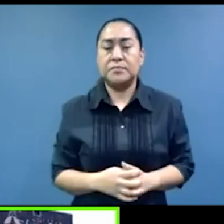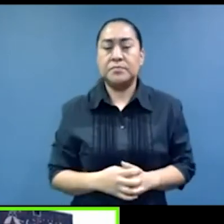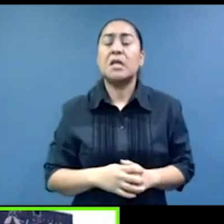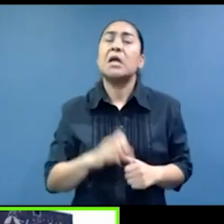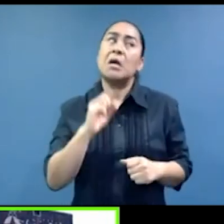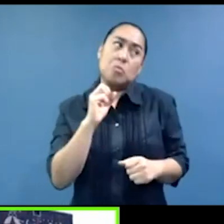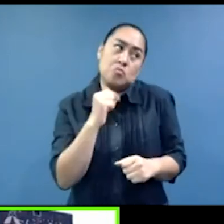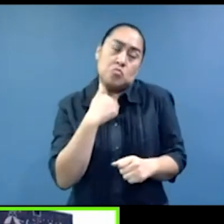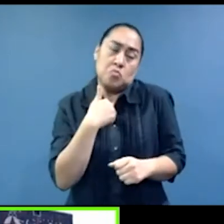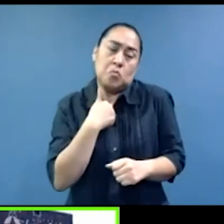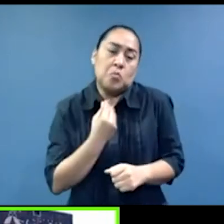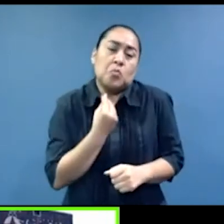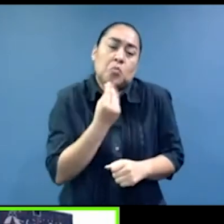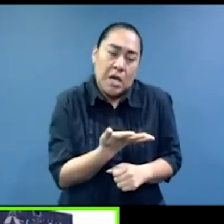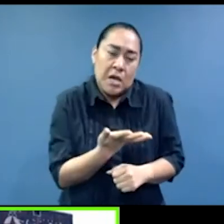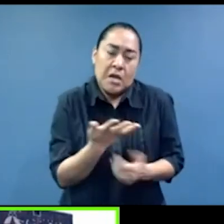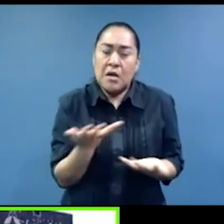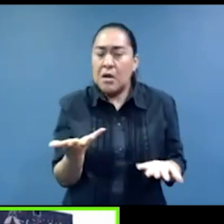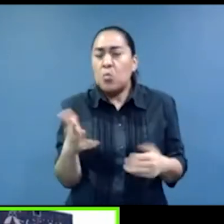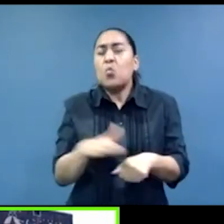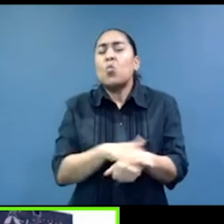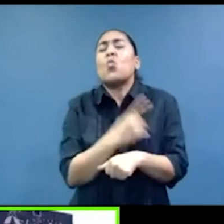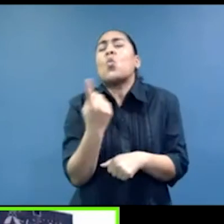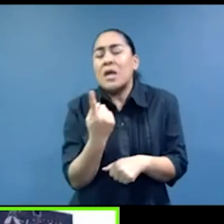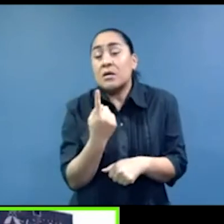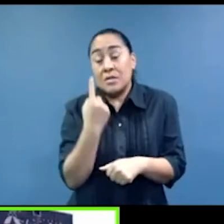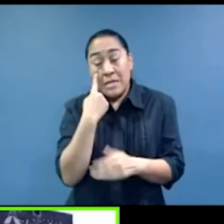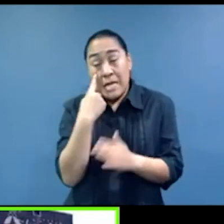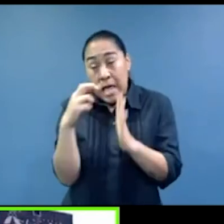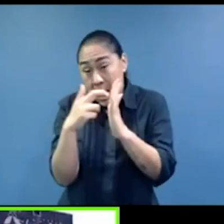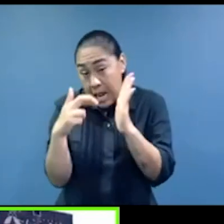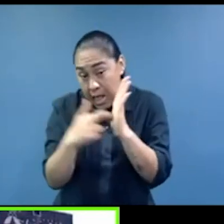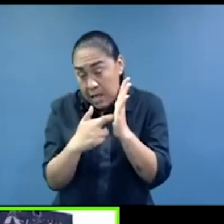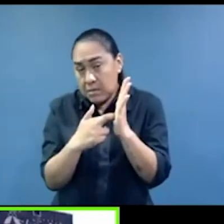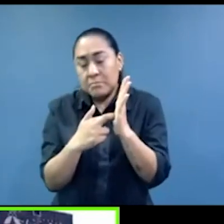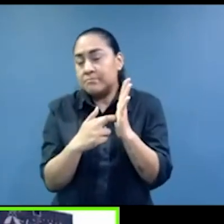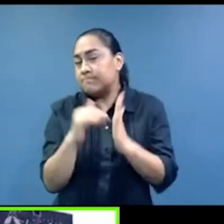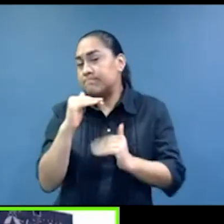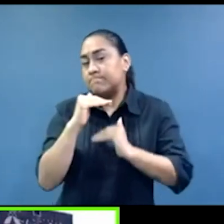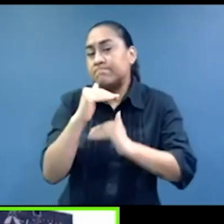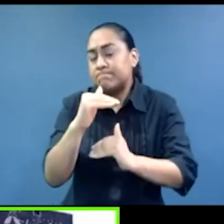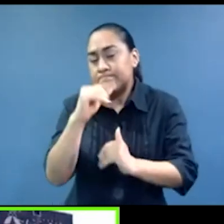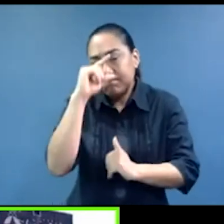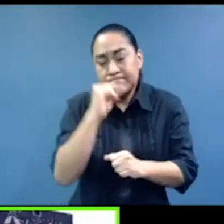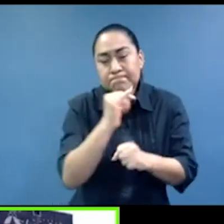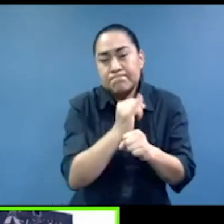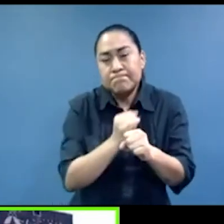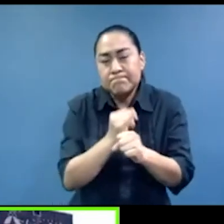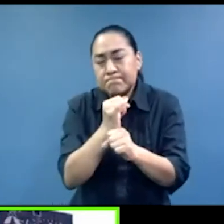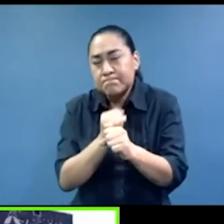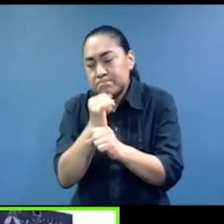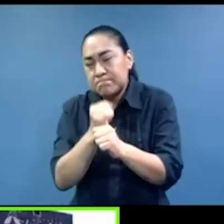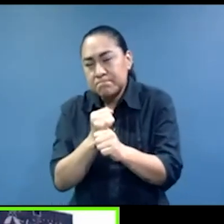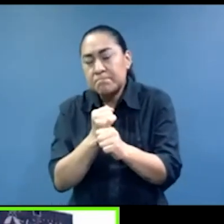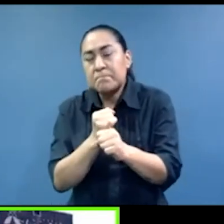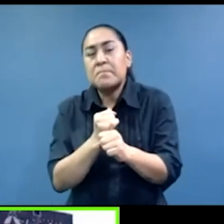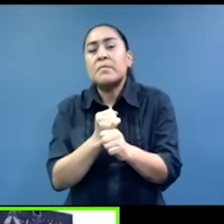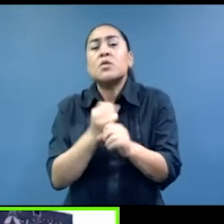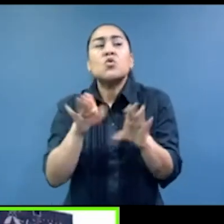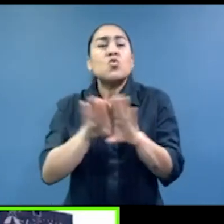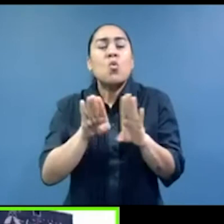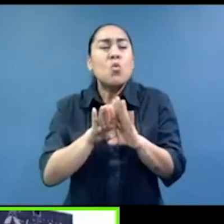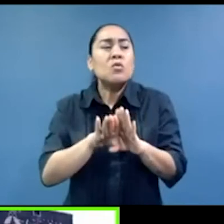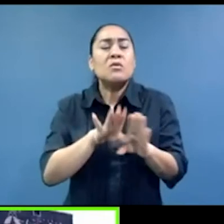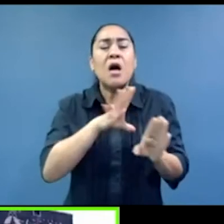Añadiría eso. ¿Por qué? Porque el reglamento limita la investigación en reproducción para resolver problemas de infertilidad, lo cual